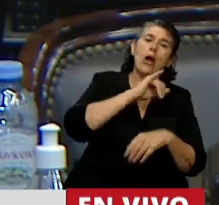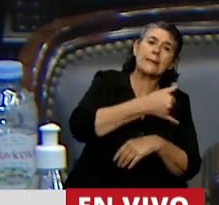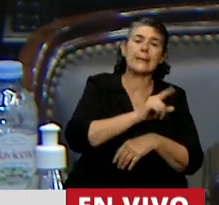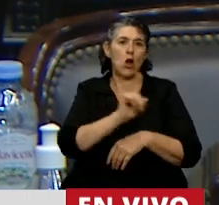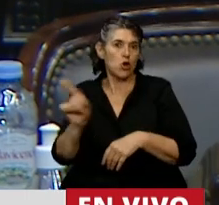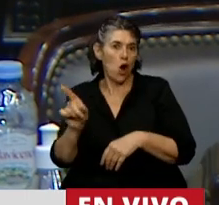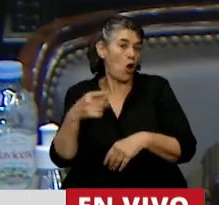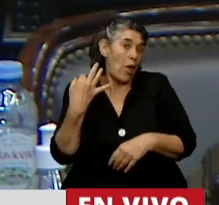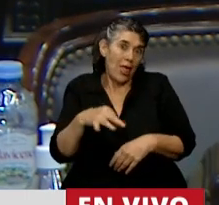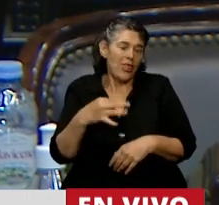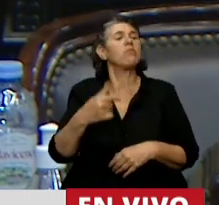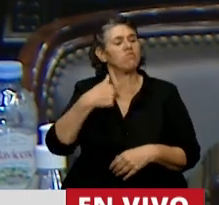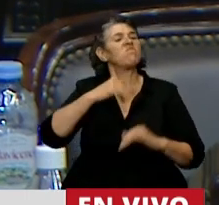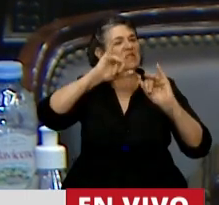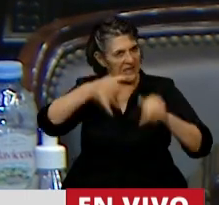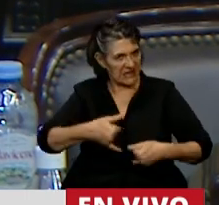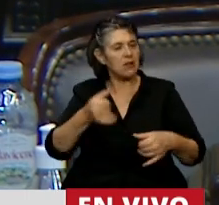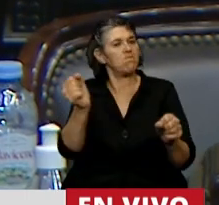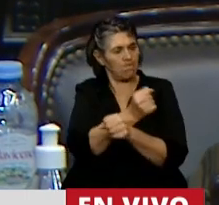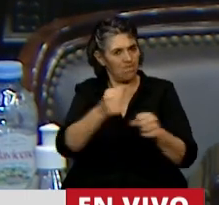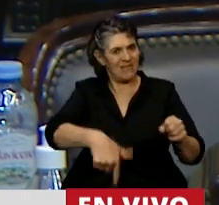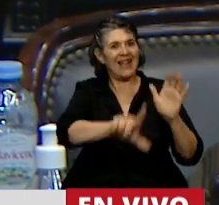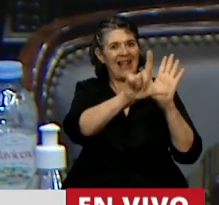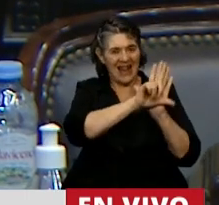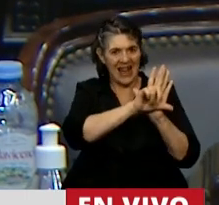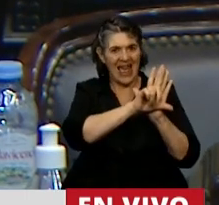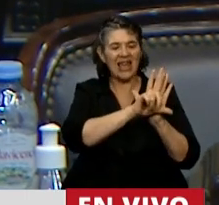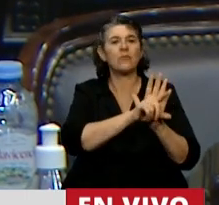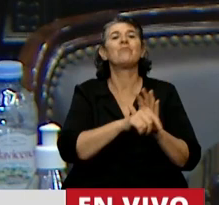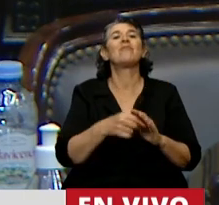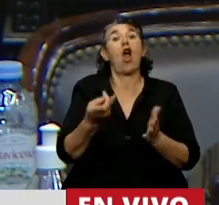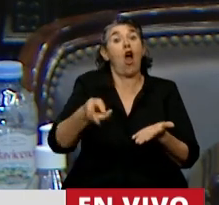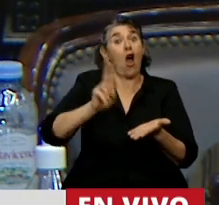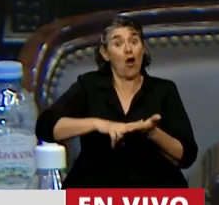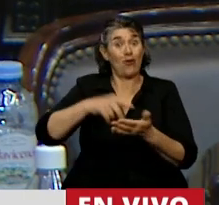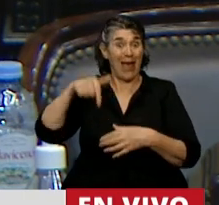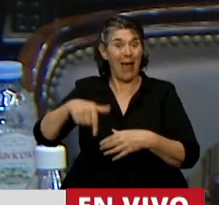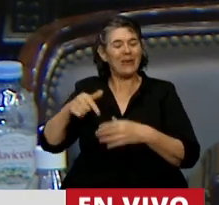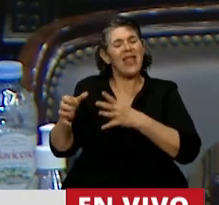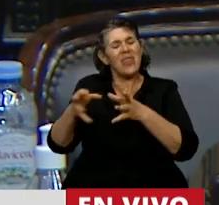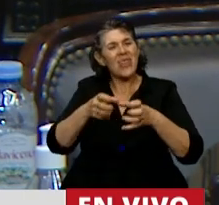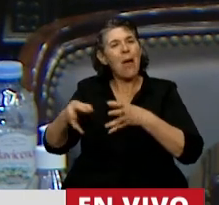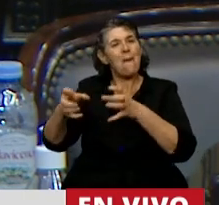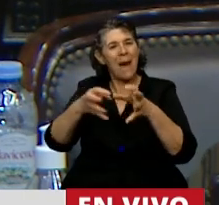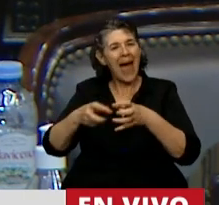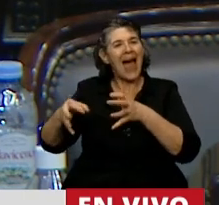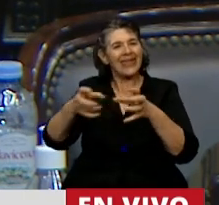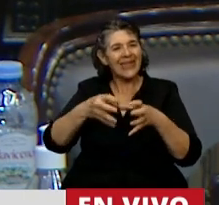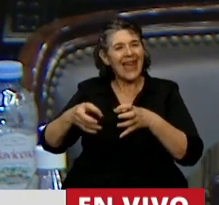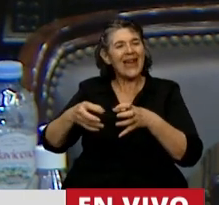acompañamiento a este proyecto de ley que estamos tratando, reeditando de alguna manera el debate que se dio en esta misma